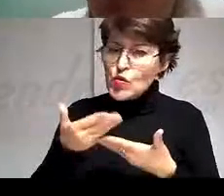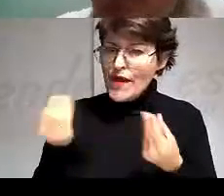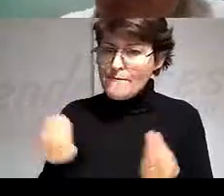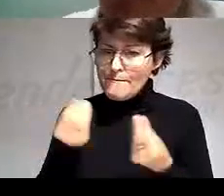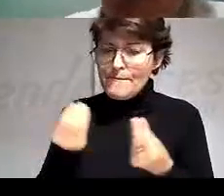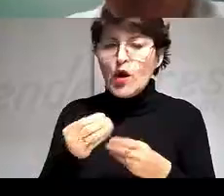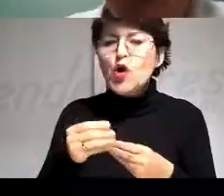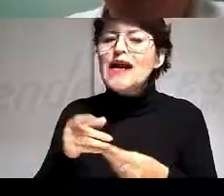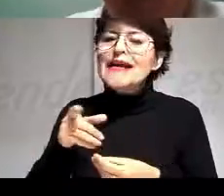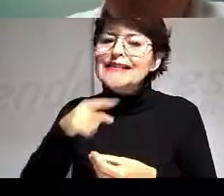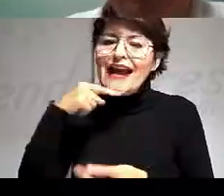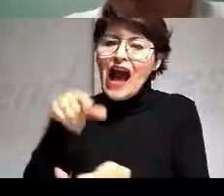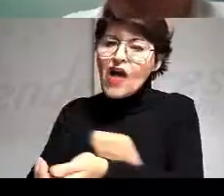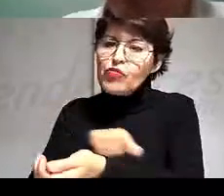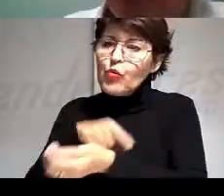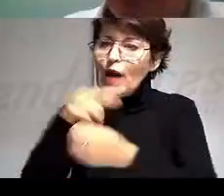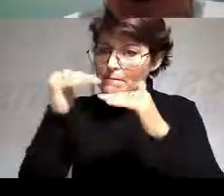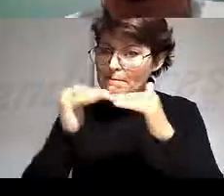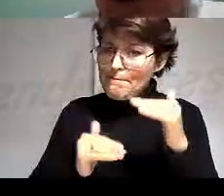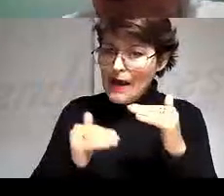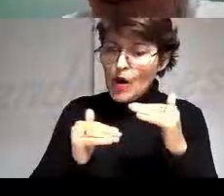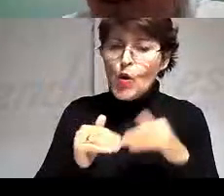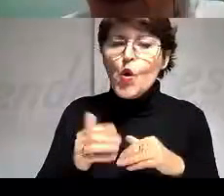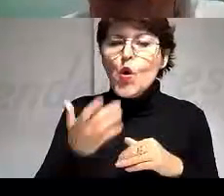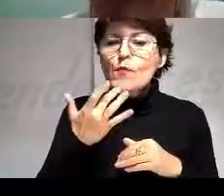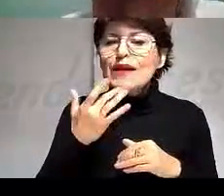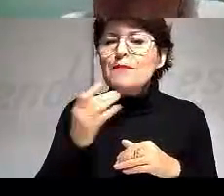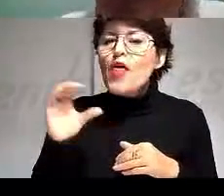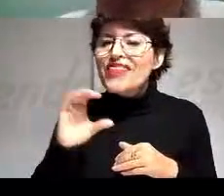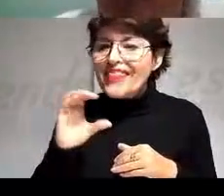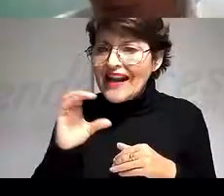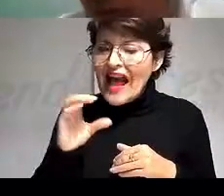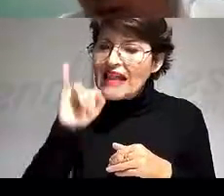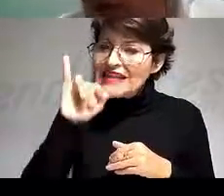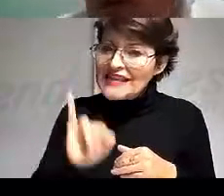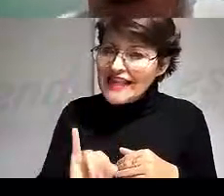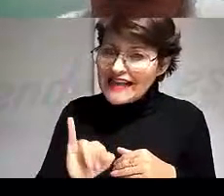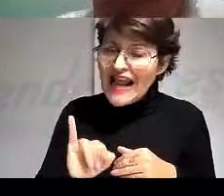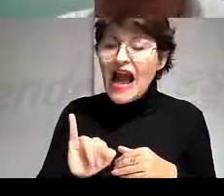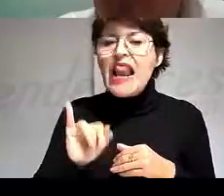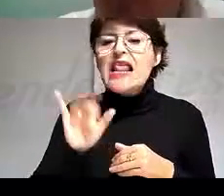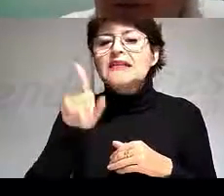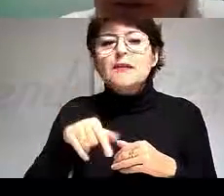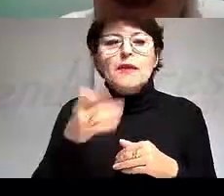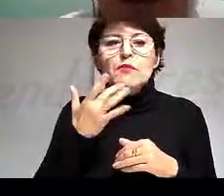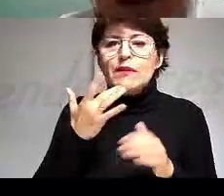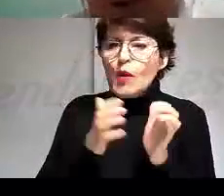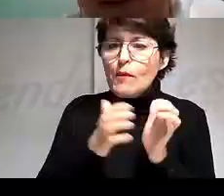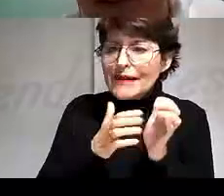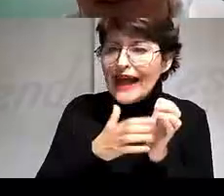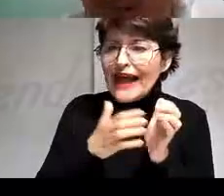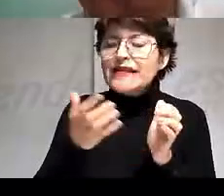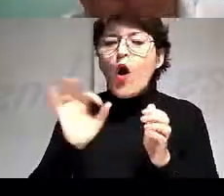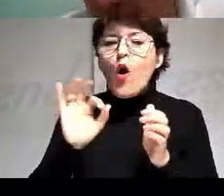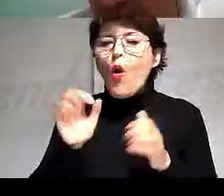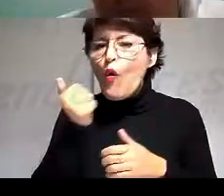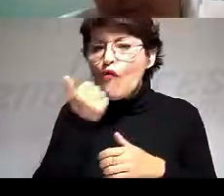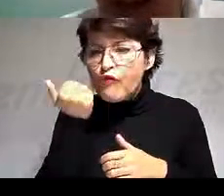glucémico bajo. Por ejemplo, que los cereales sean integrales, los tubérculos, por ejemplo, frutas a poder